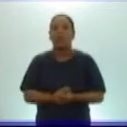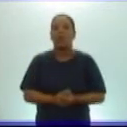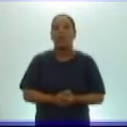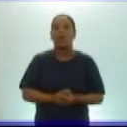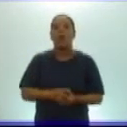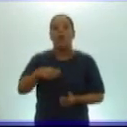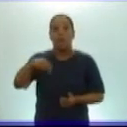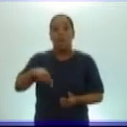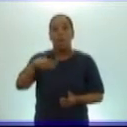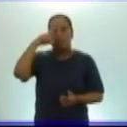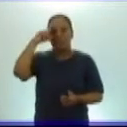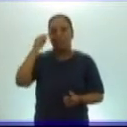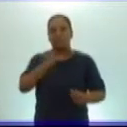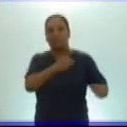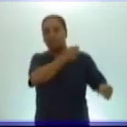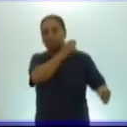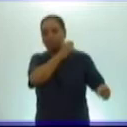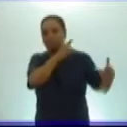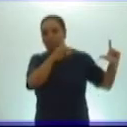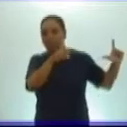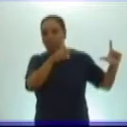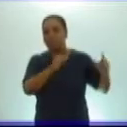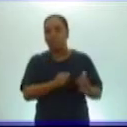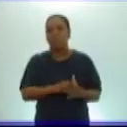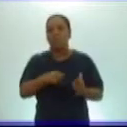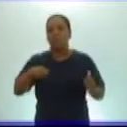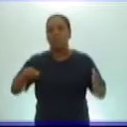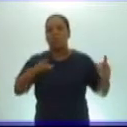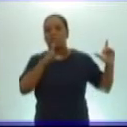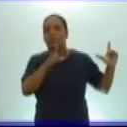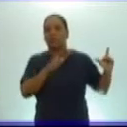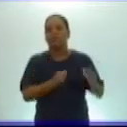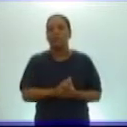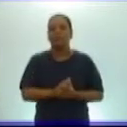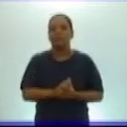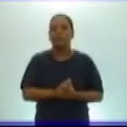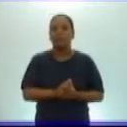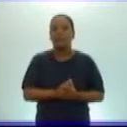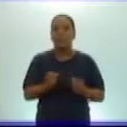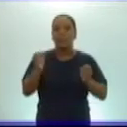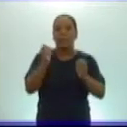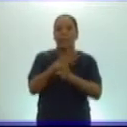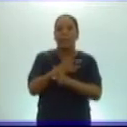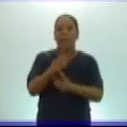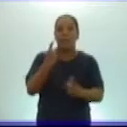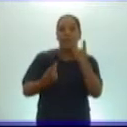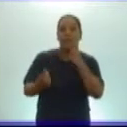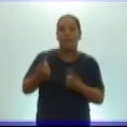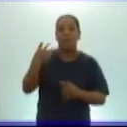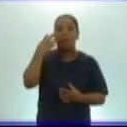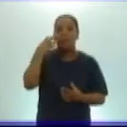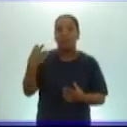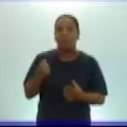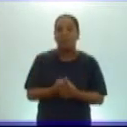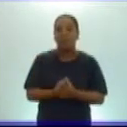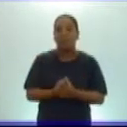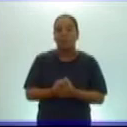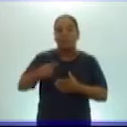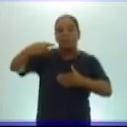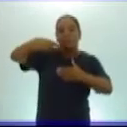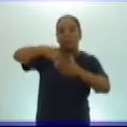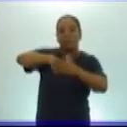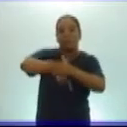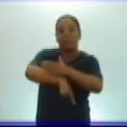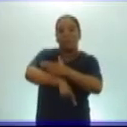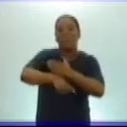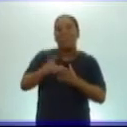que le he marcado en blanco algo importante, que se deposita rápidamente en el fondo del recipiente. Y van a